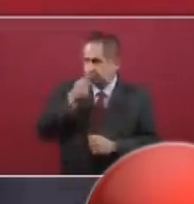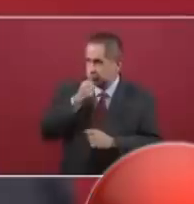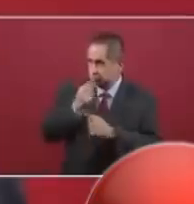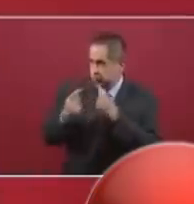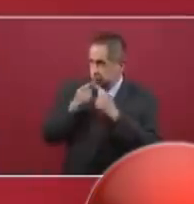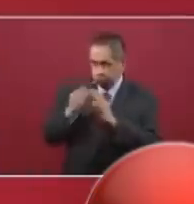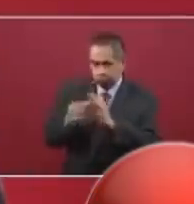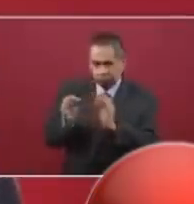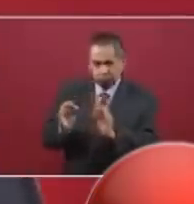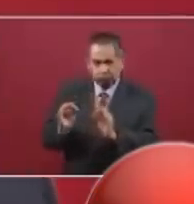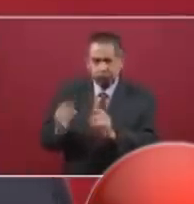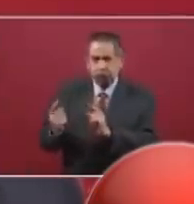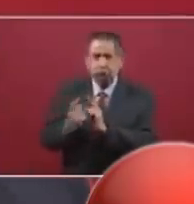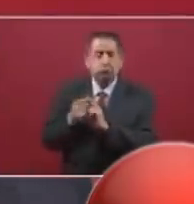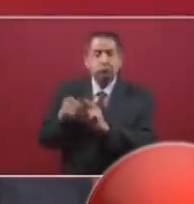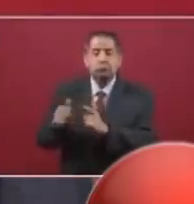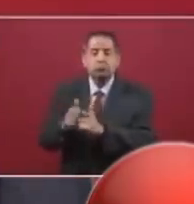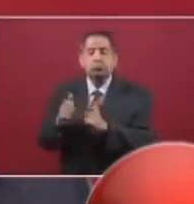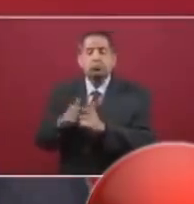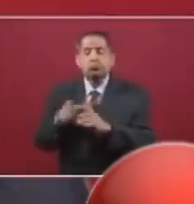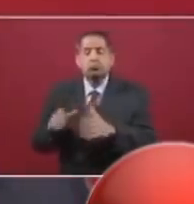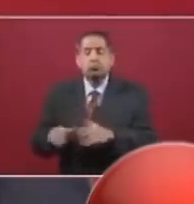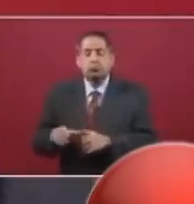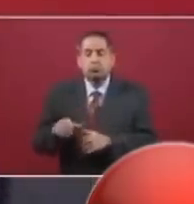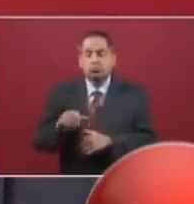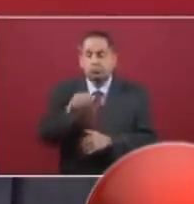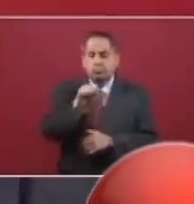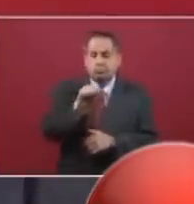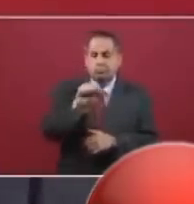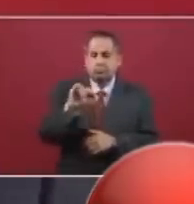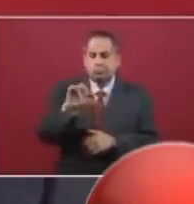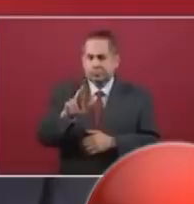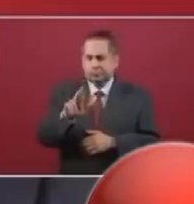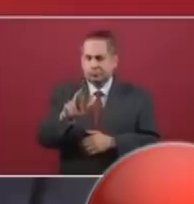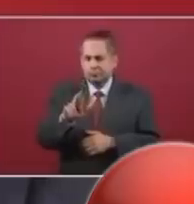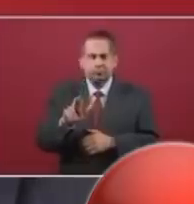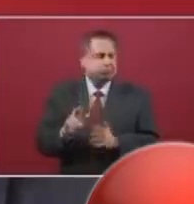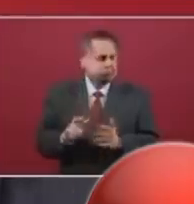muy buena con el grupo ASIR.